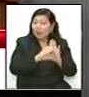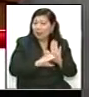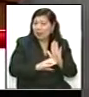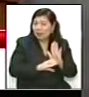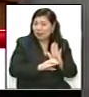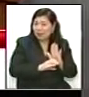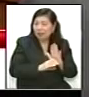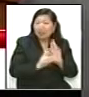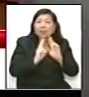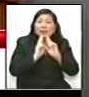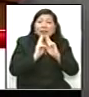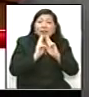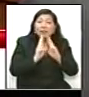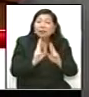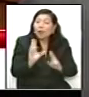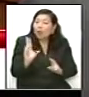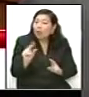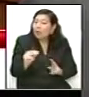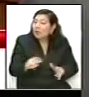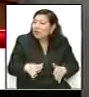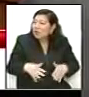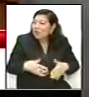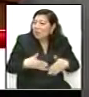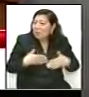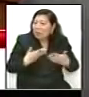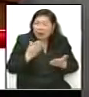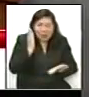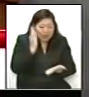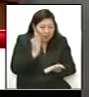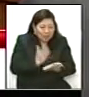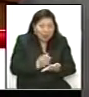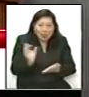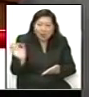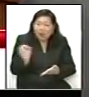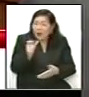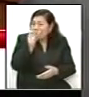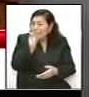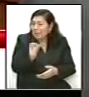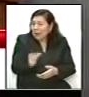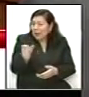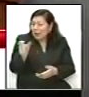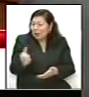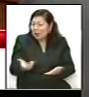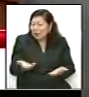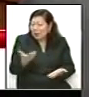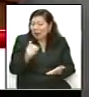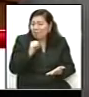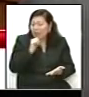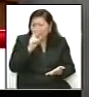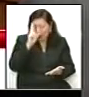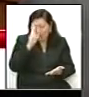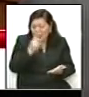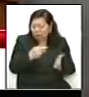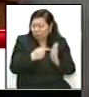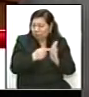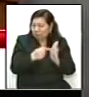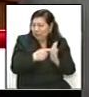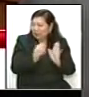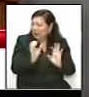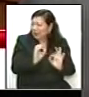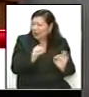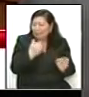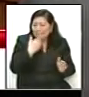y resolvió que no se puede sancionar a ninguna persona por una supuesta falta que no esté expresamente